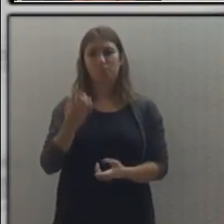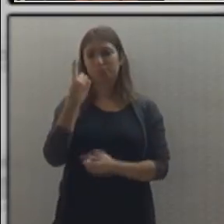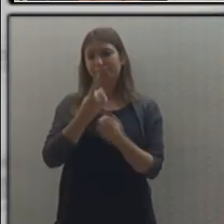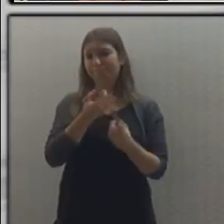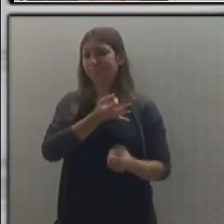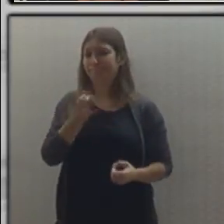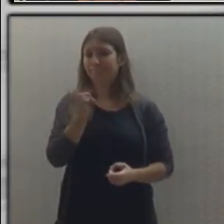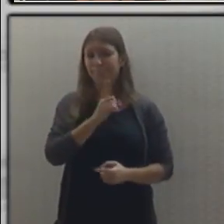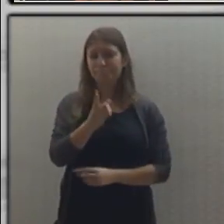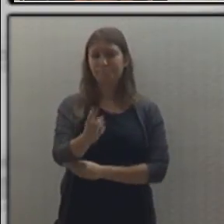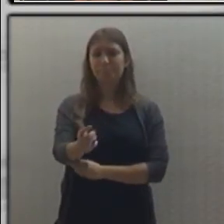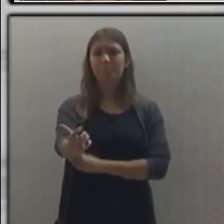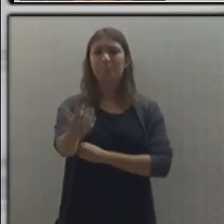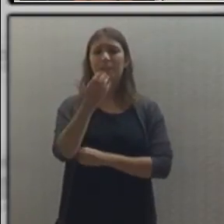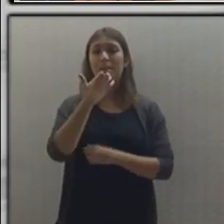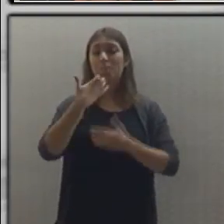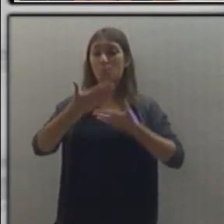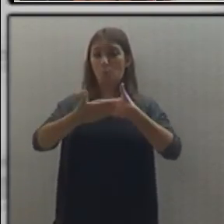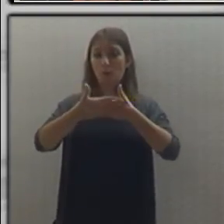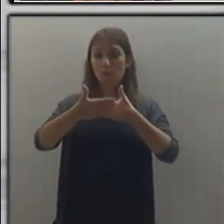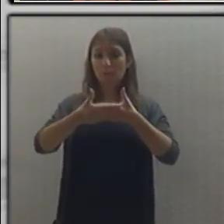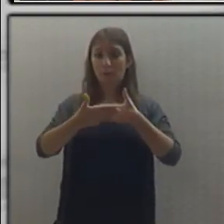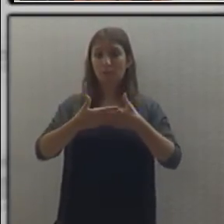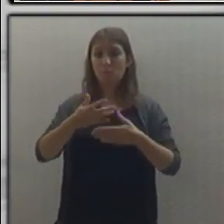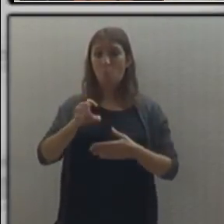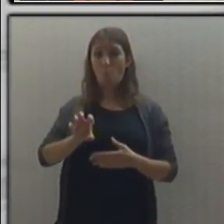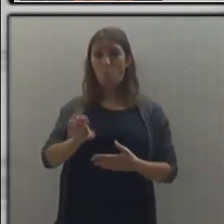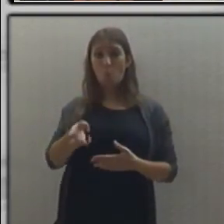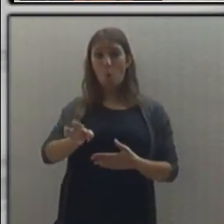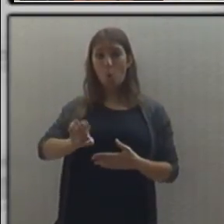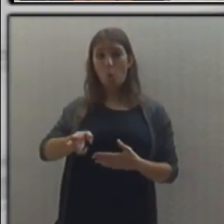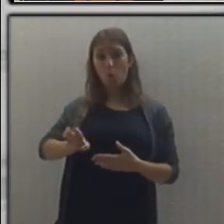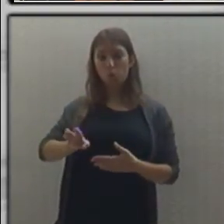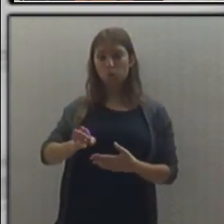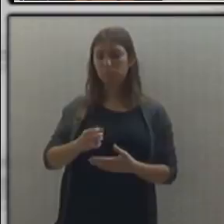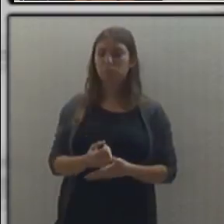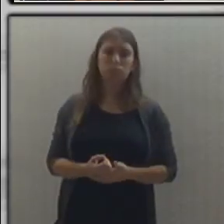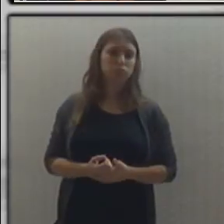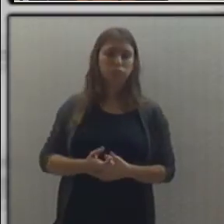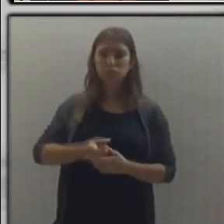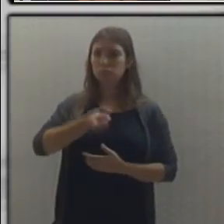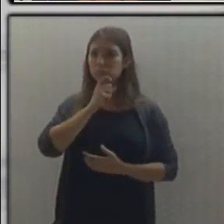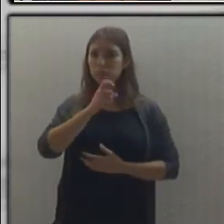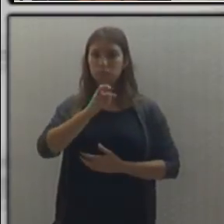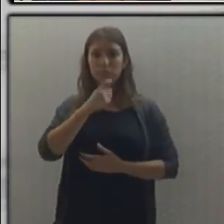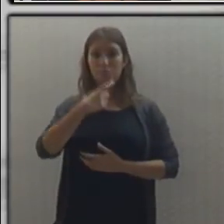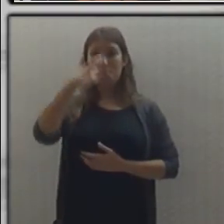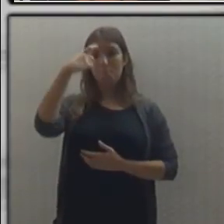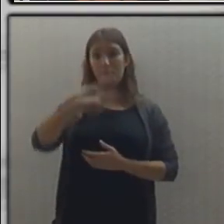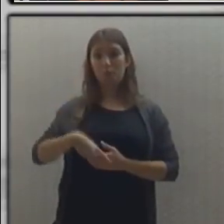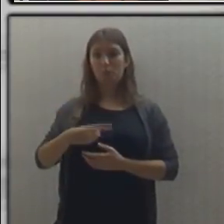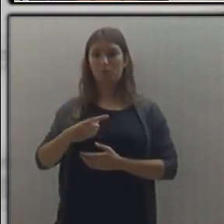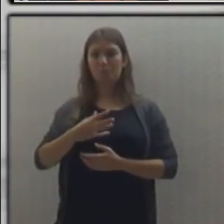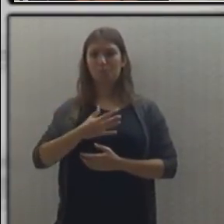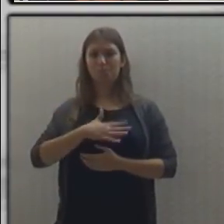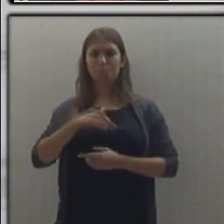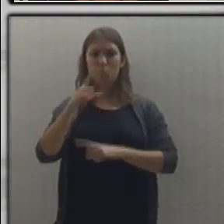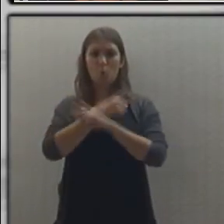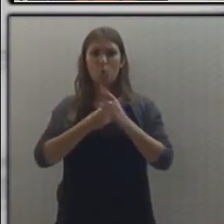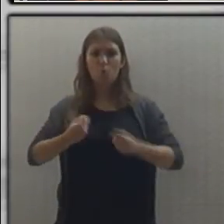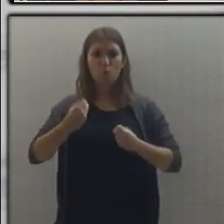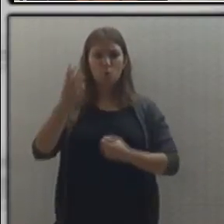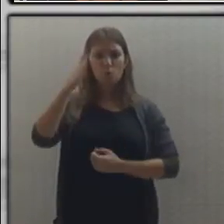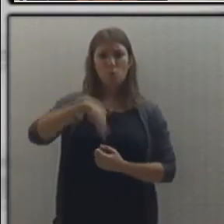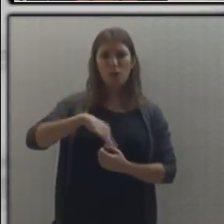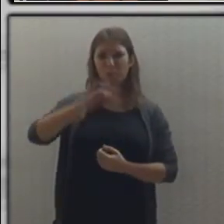inadecuados como en las puertas, los pomos son muy difíciles de manipular para una persona con poca habilidad o con poca